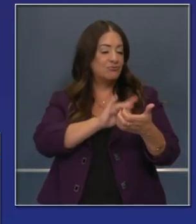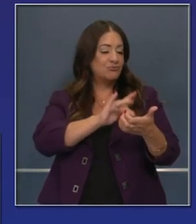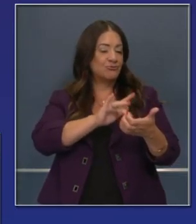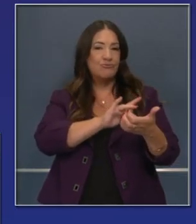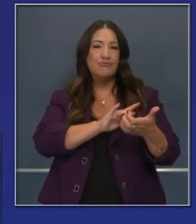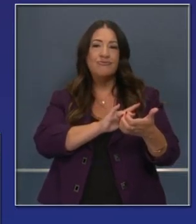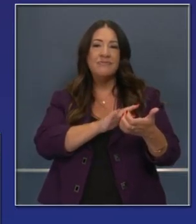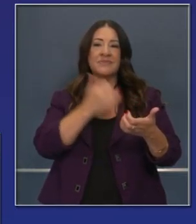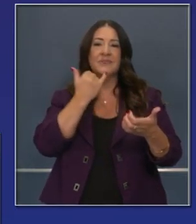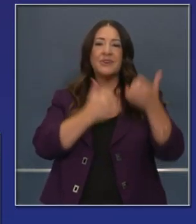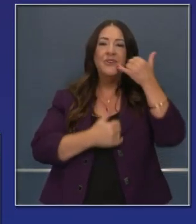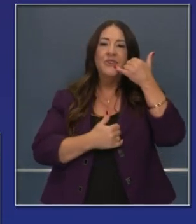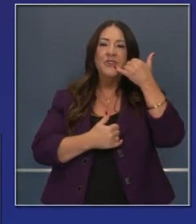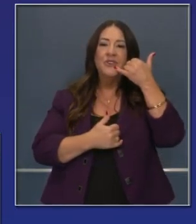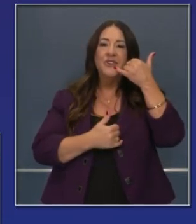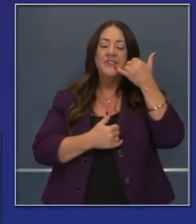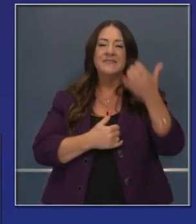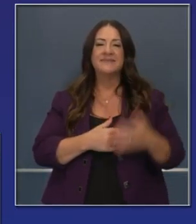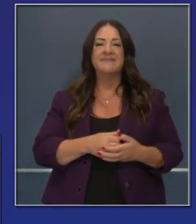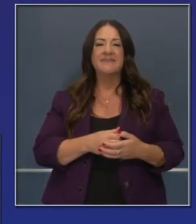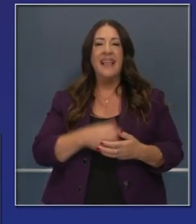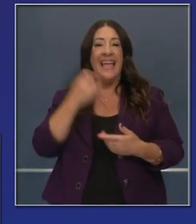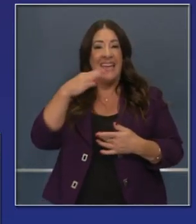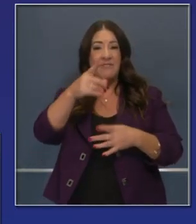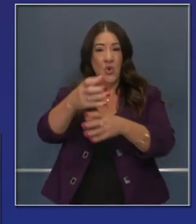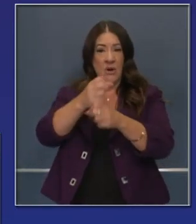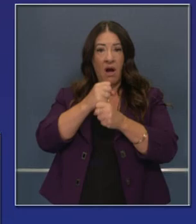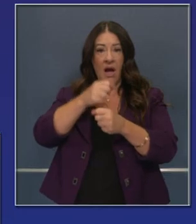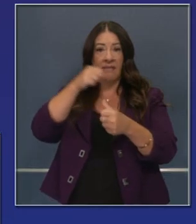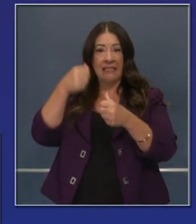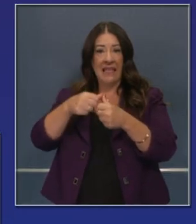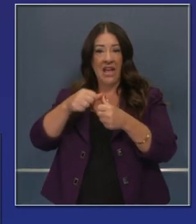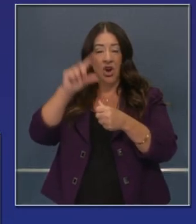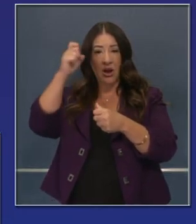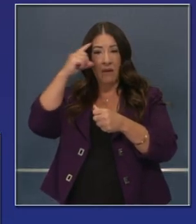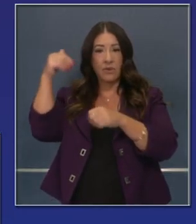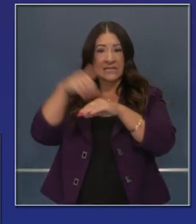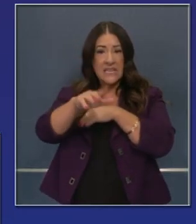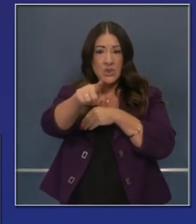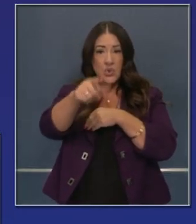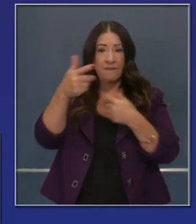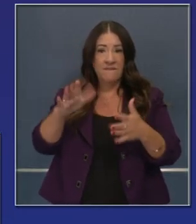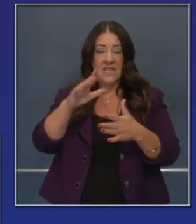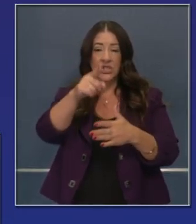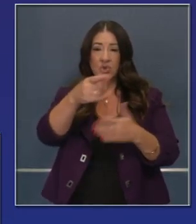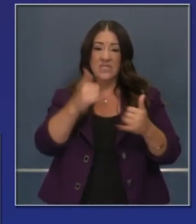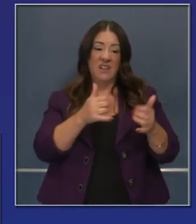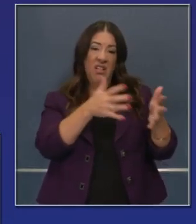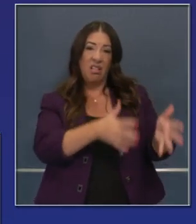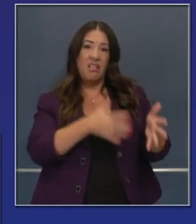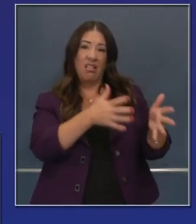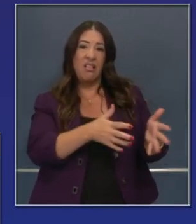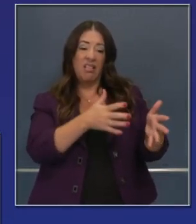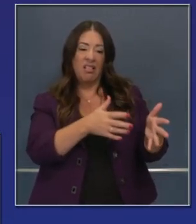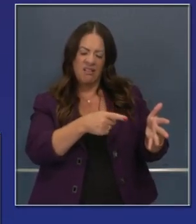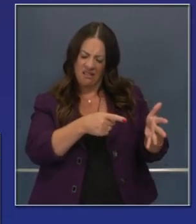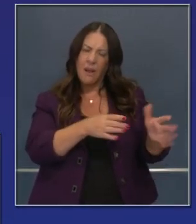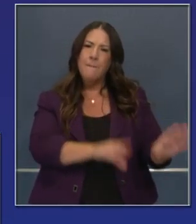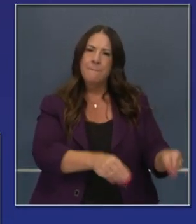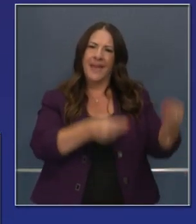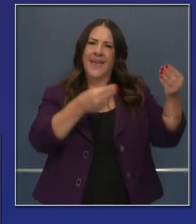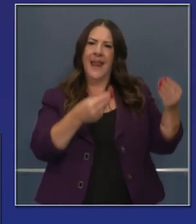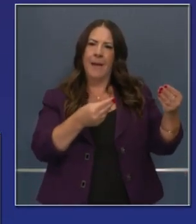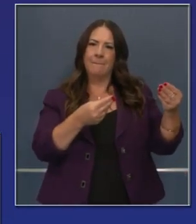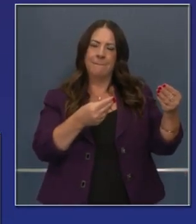844-330-2020. Si no lo ha hecho, si ya se lo enviaron por correo y lo tiene ahí sobre la mesa o en el contador de la cocina, tal vez pueda abrir